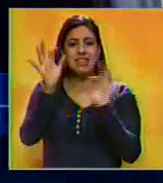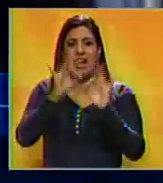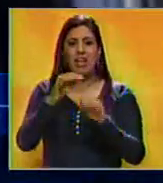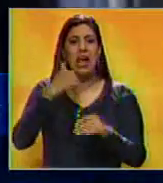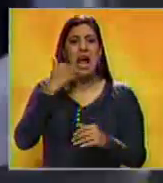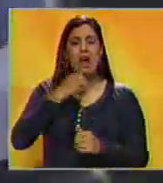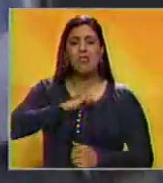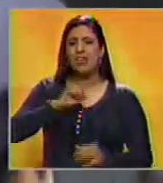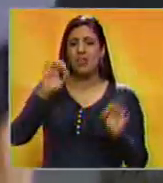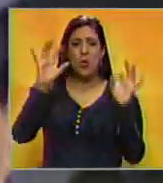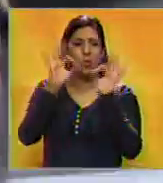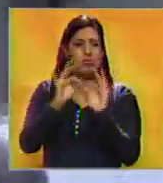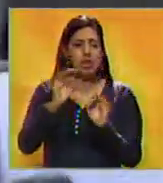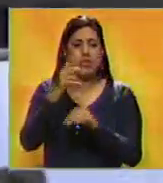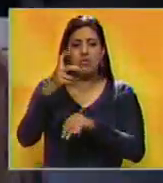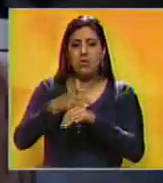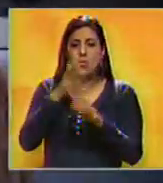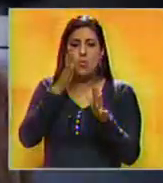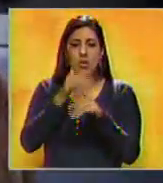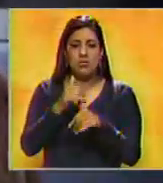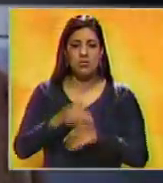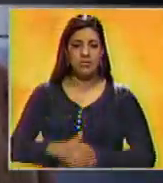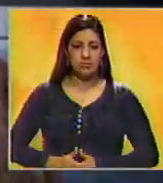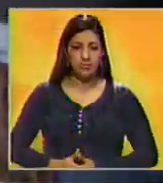de fallo cardíaco o pinchazos.